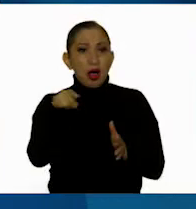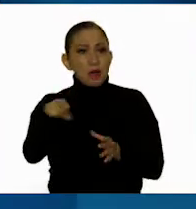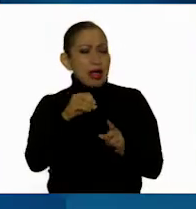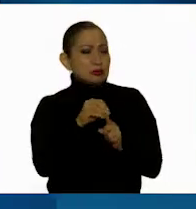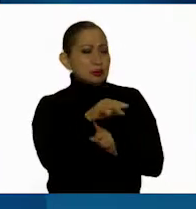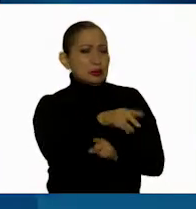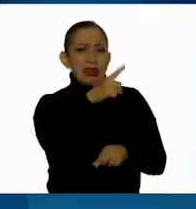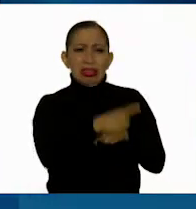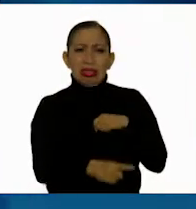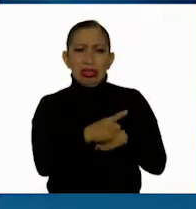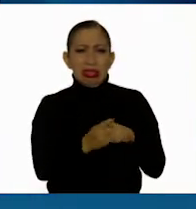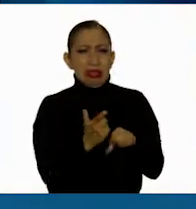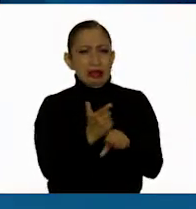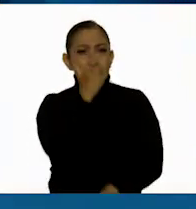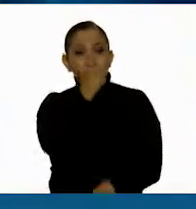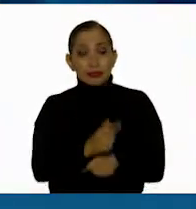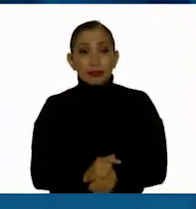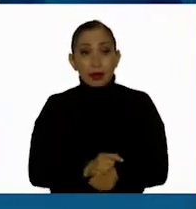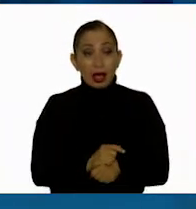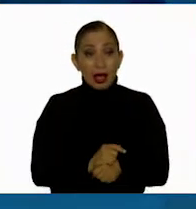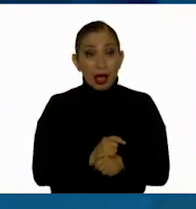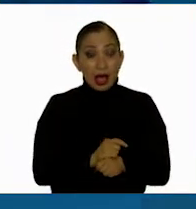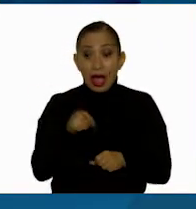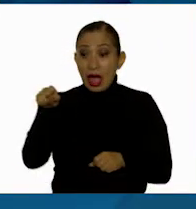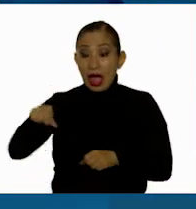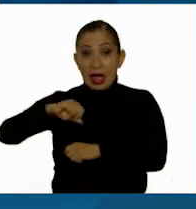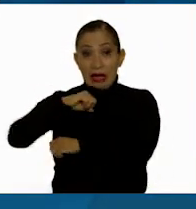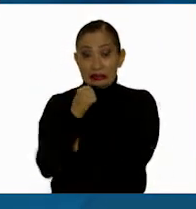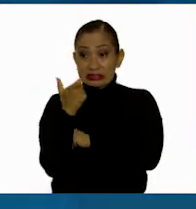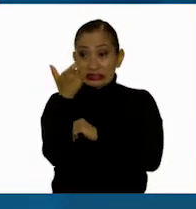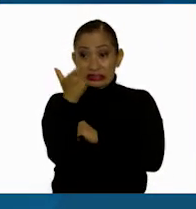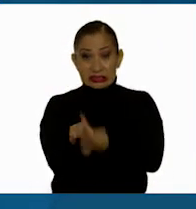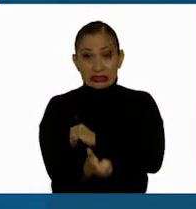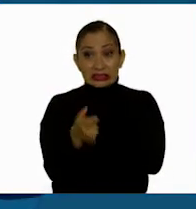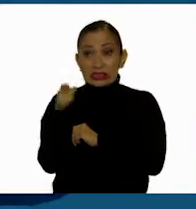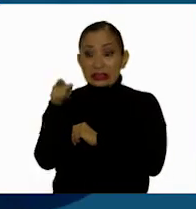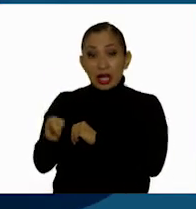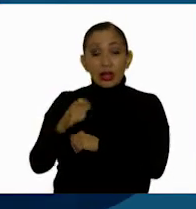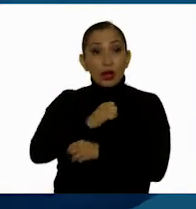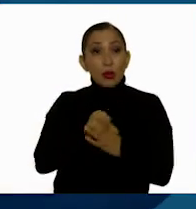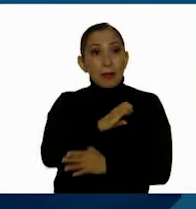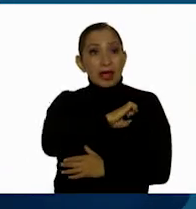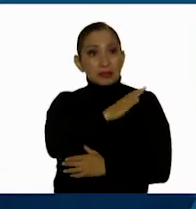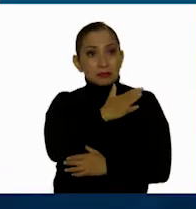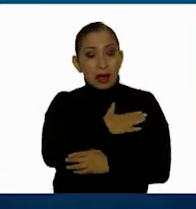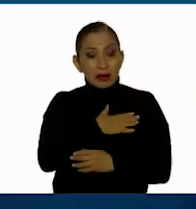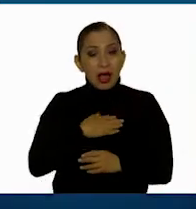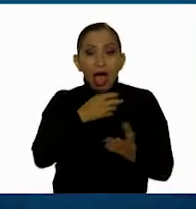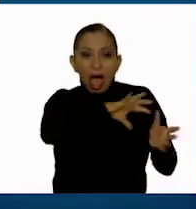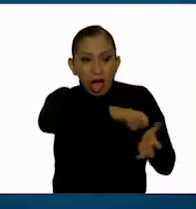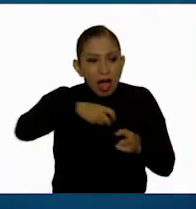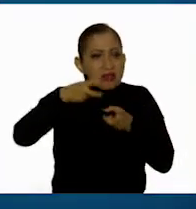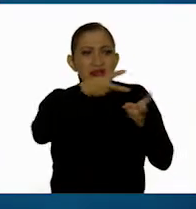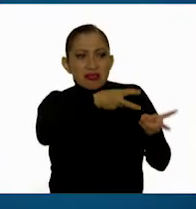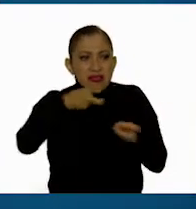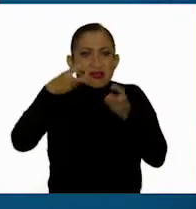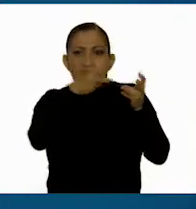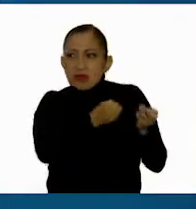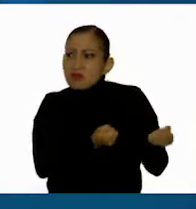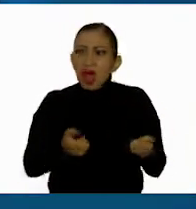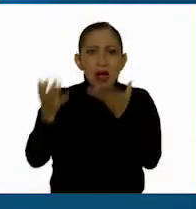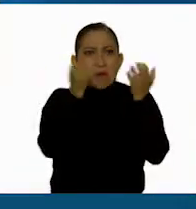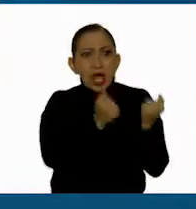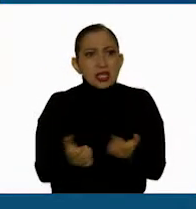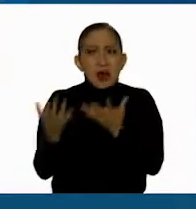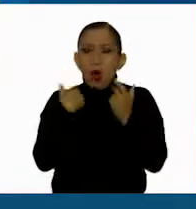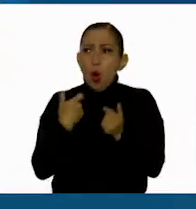efectos. Las arcas de la Nueva España se desangran rápidamente ante las exigencias de la corona, urgida por solventar